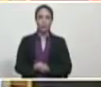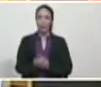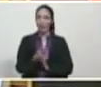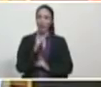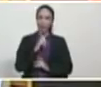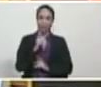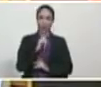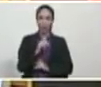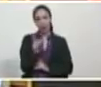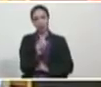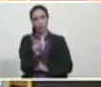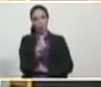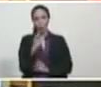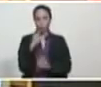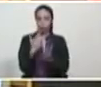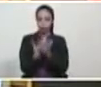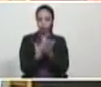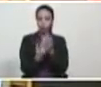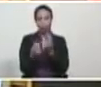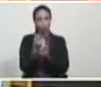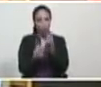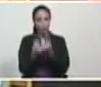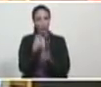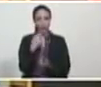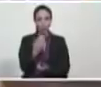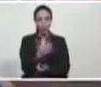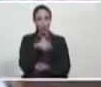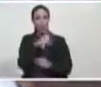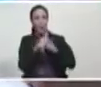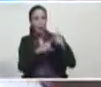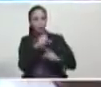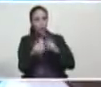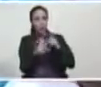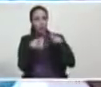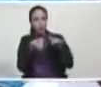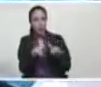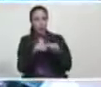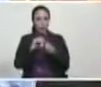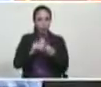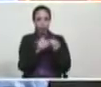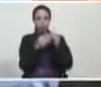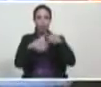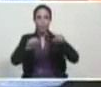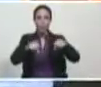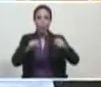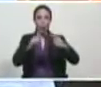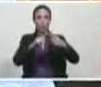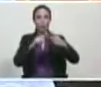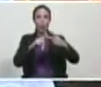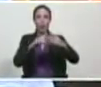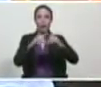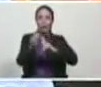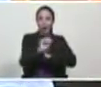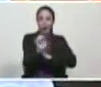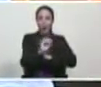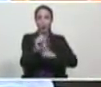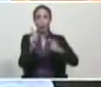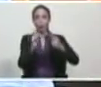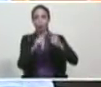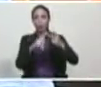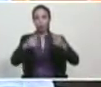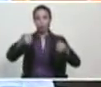hablando de la economía real, donde se producen los vehículos, las motos, los tractores.